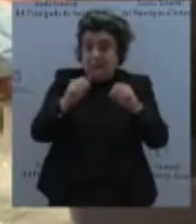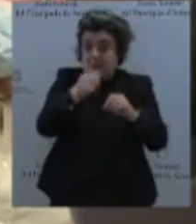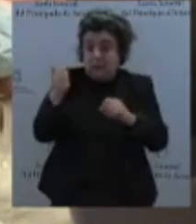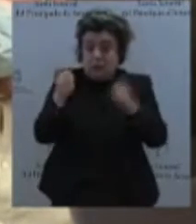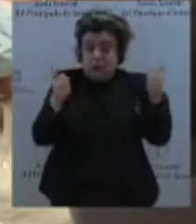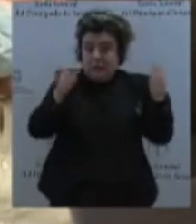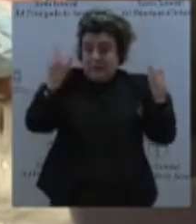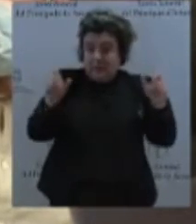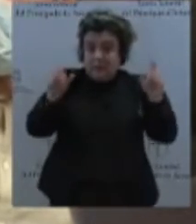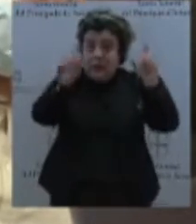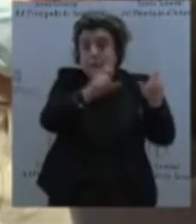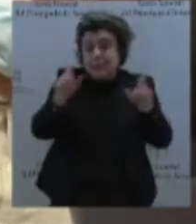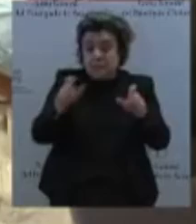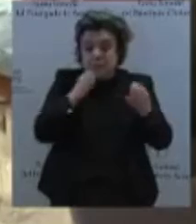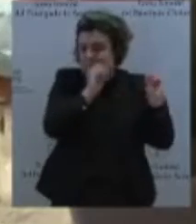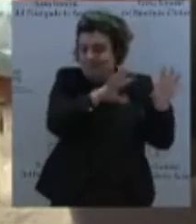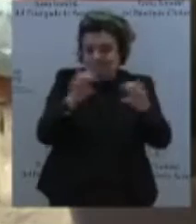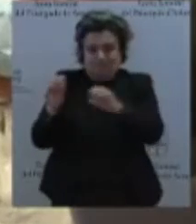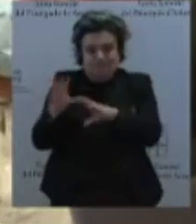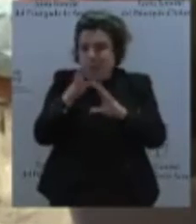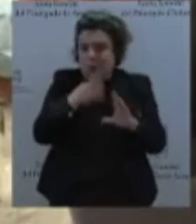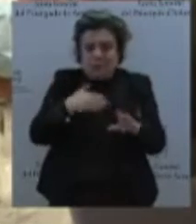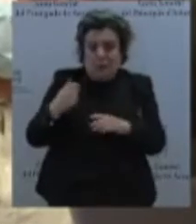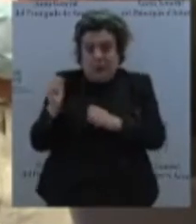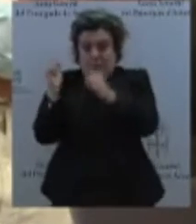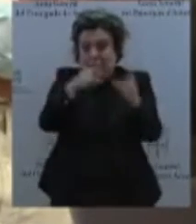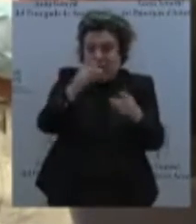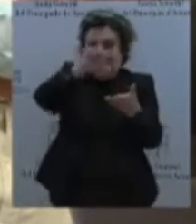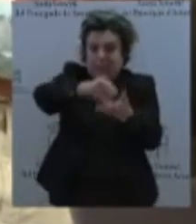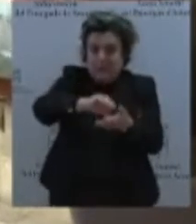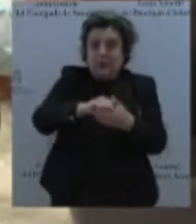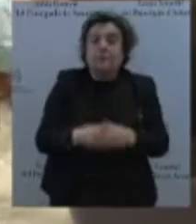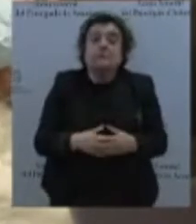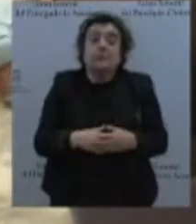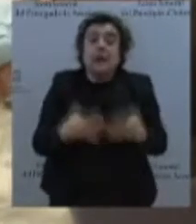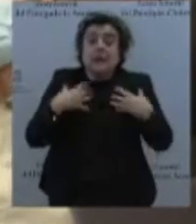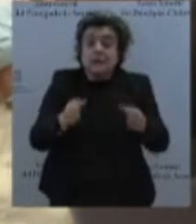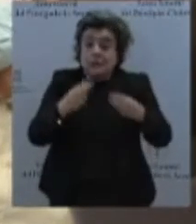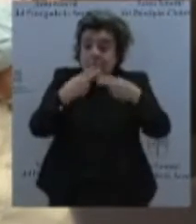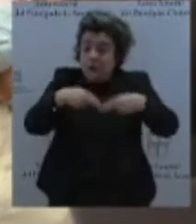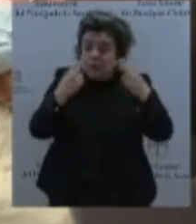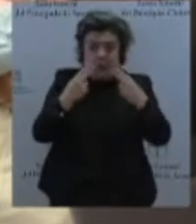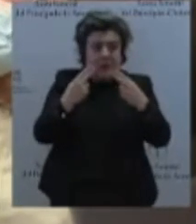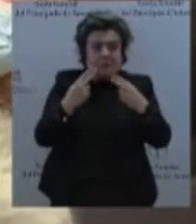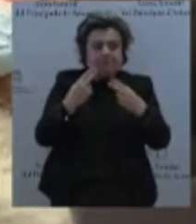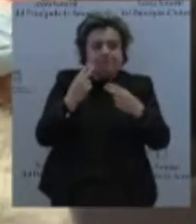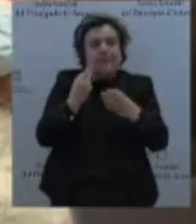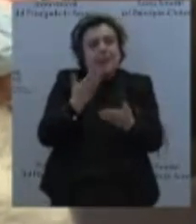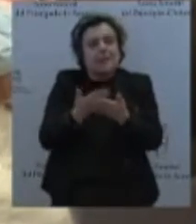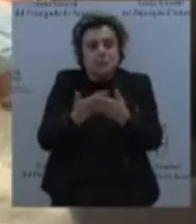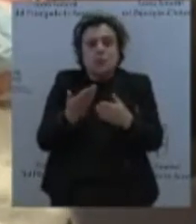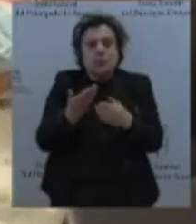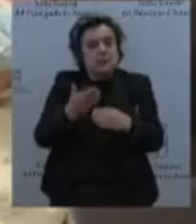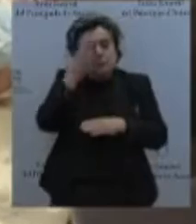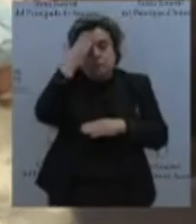privados. La sanidad pública se demostró capital para resistir las sucesivas crisis económicas y sanitarias. Testados sus límites, creemos